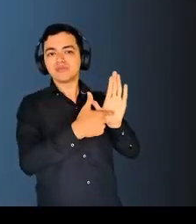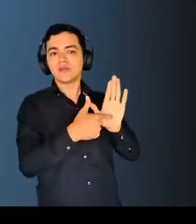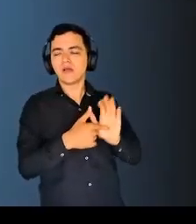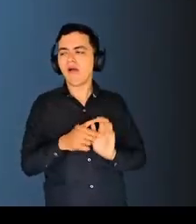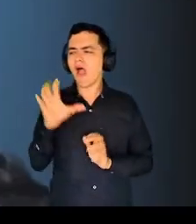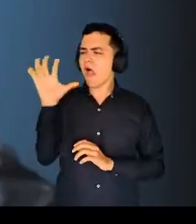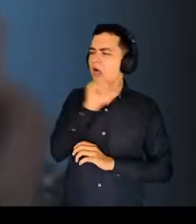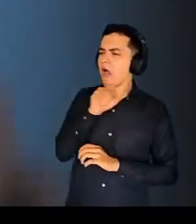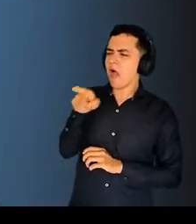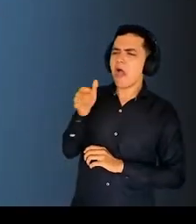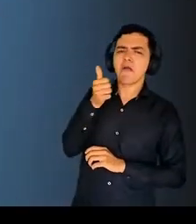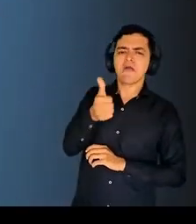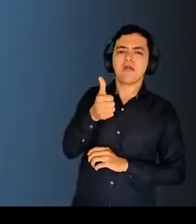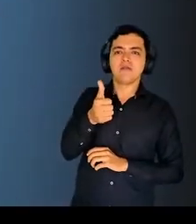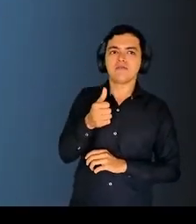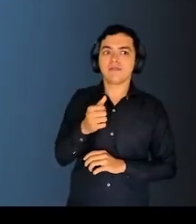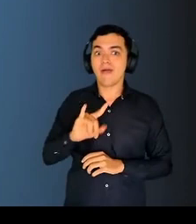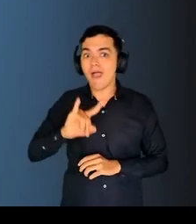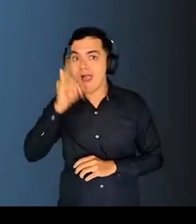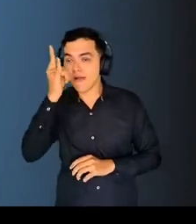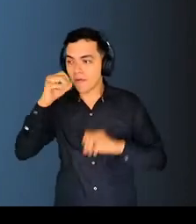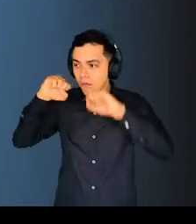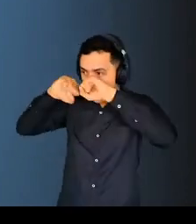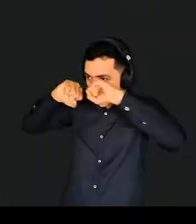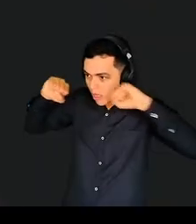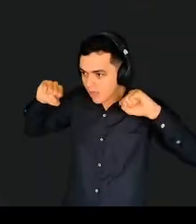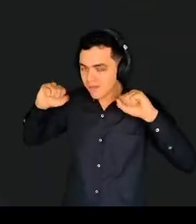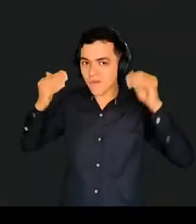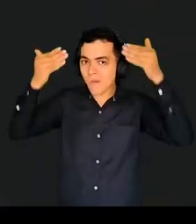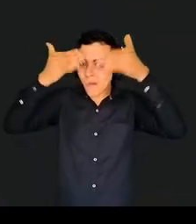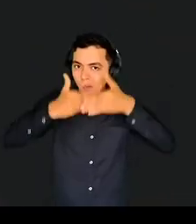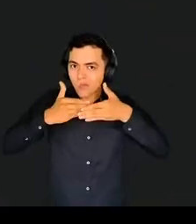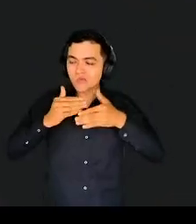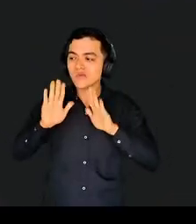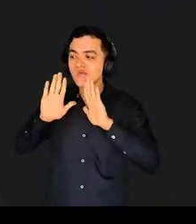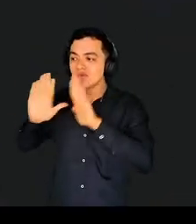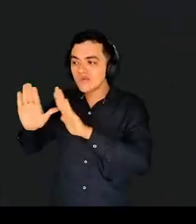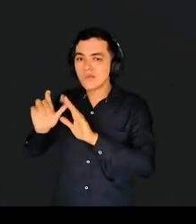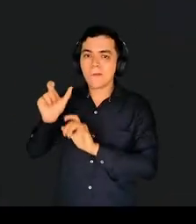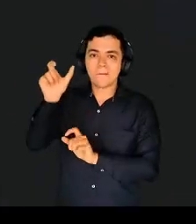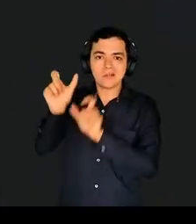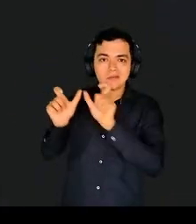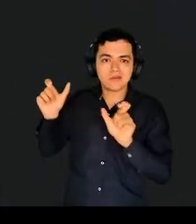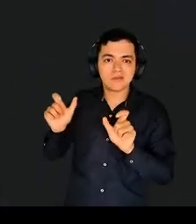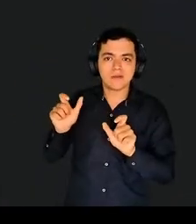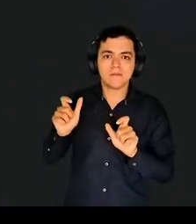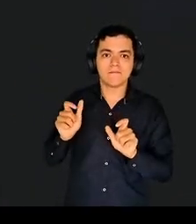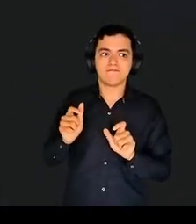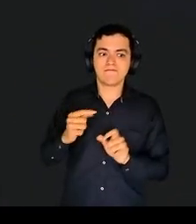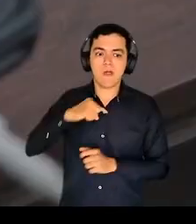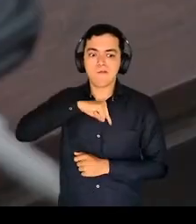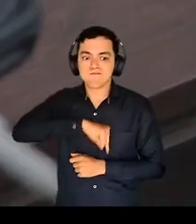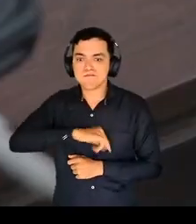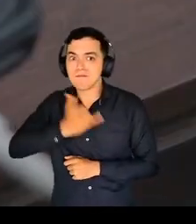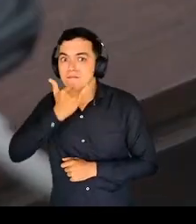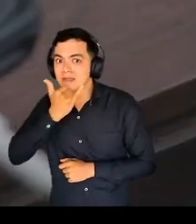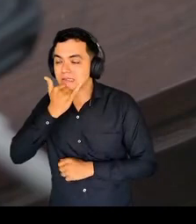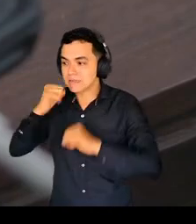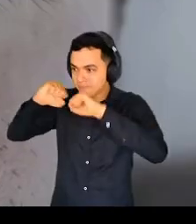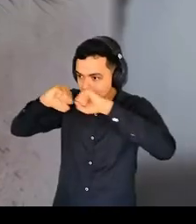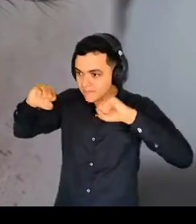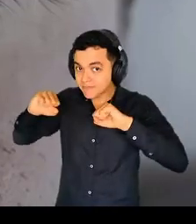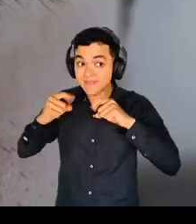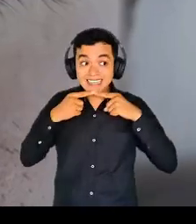su realidad. No sabemos el contexto interno de las personas y el hecho de sonreír o demostrar estar bien no siempre es